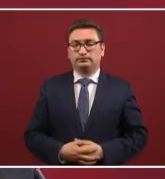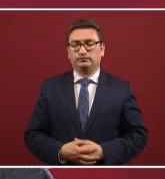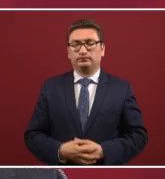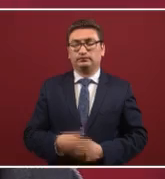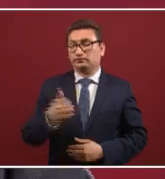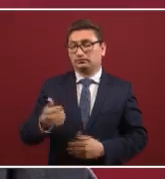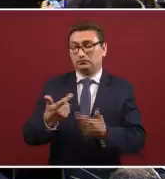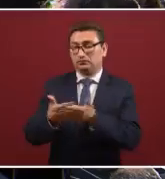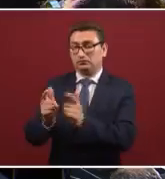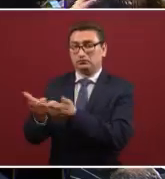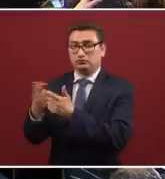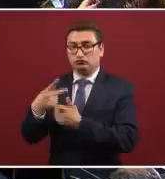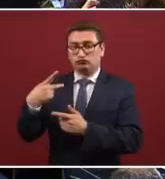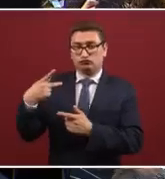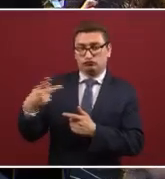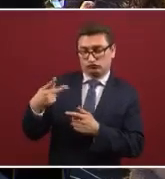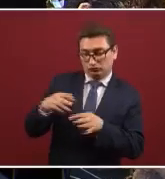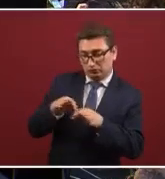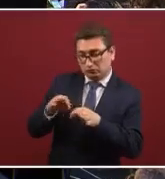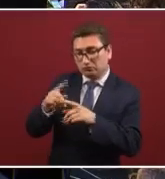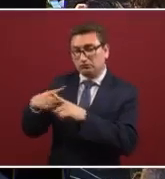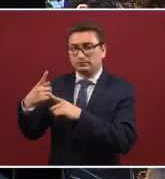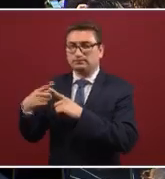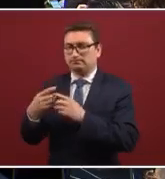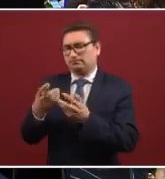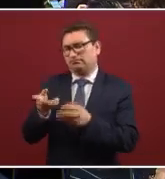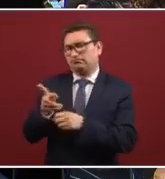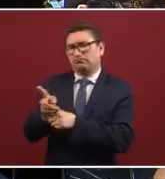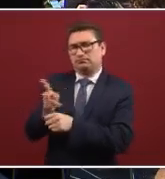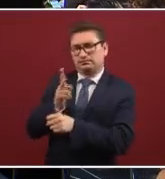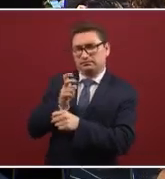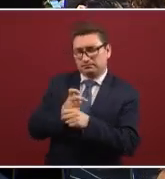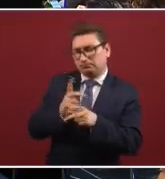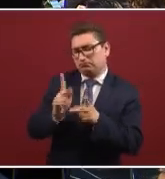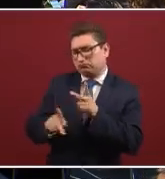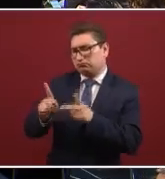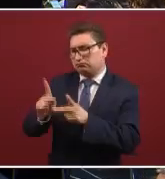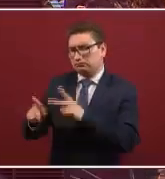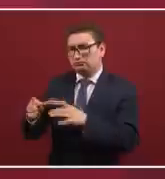organización, ¿sí? Están invitados por partes, además